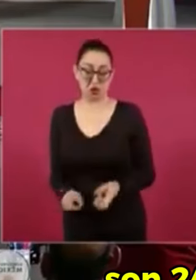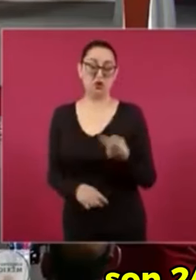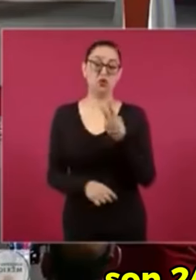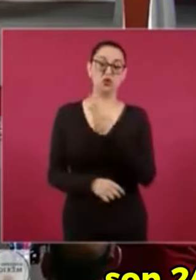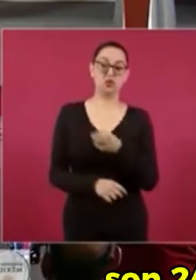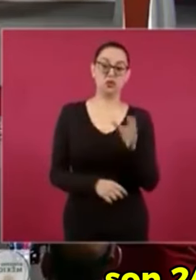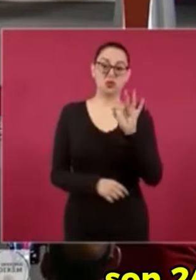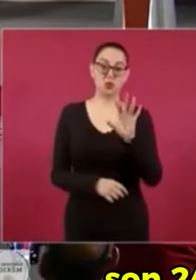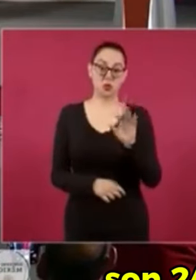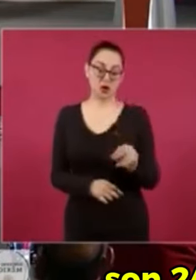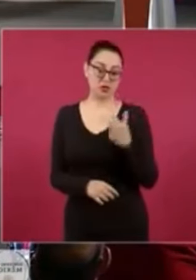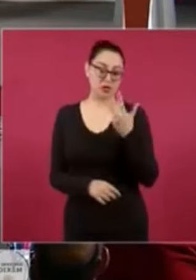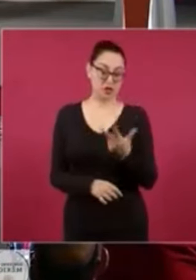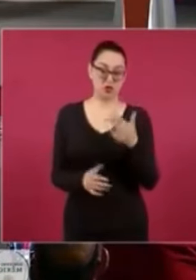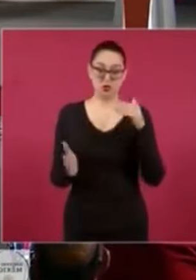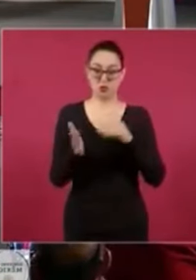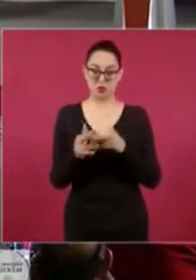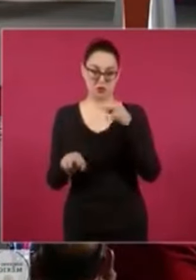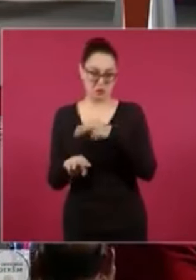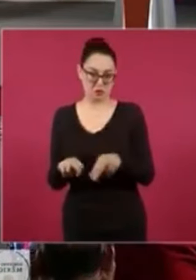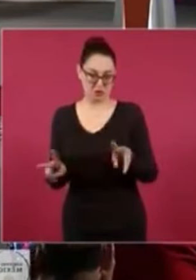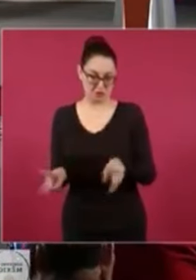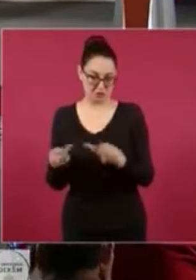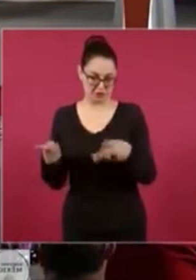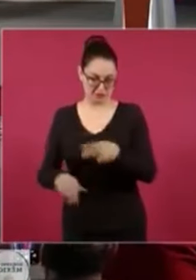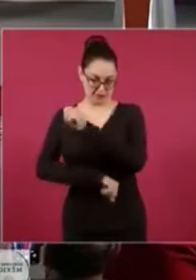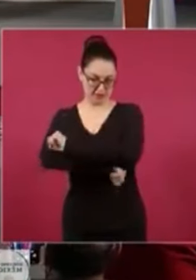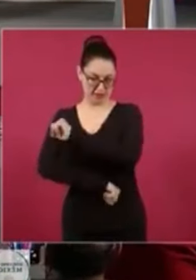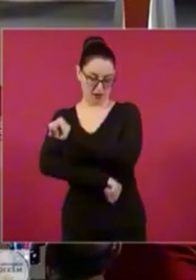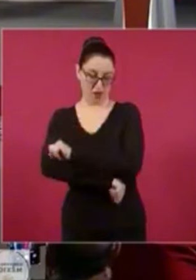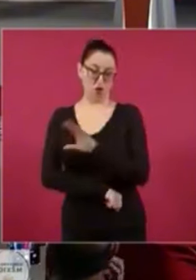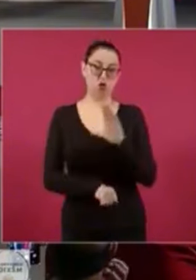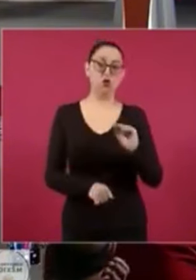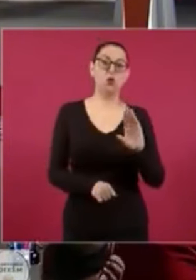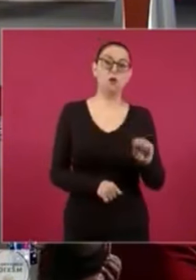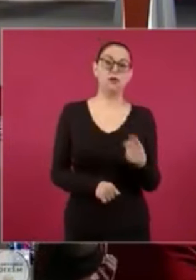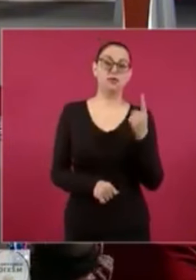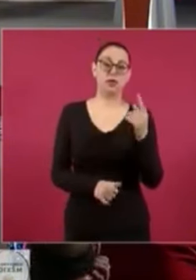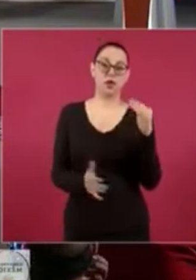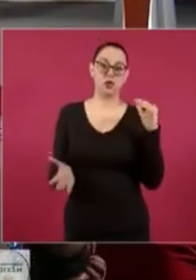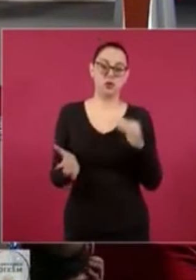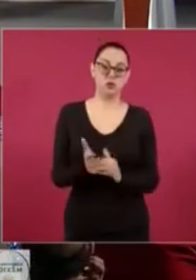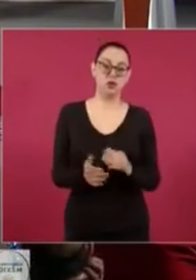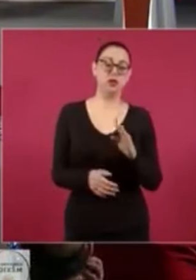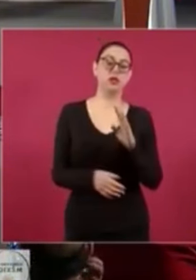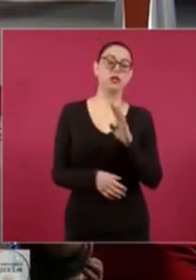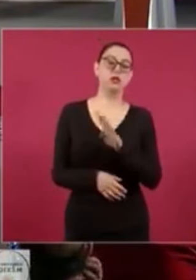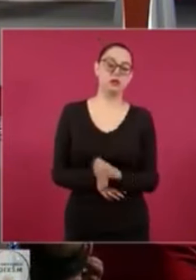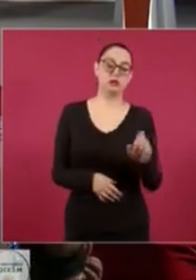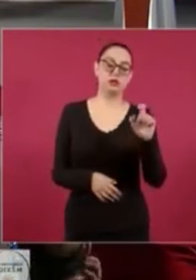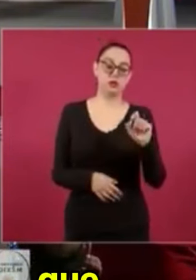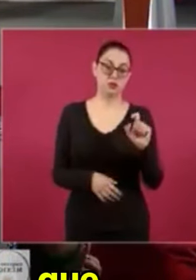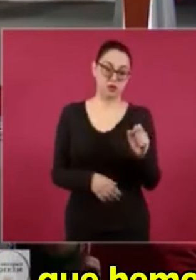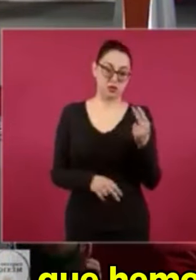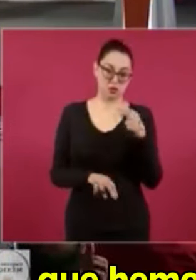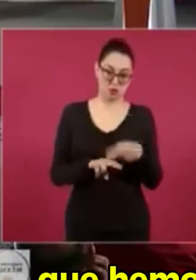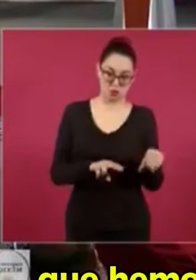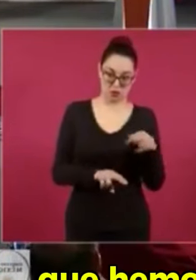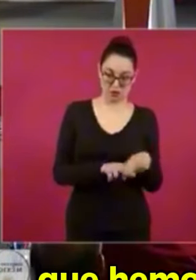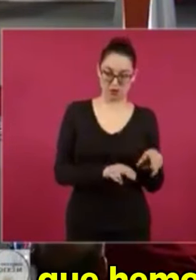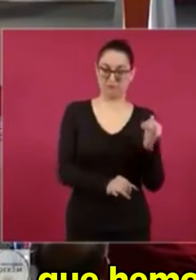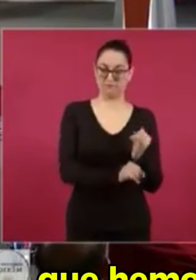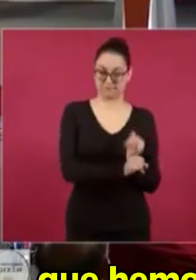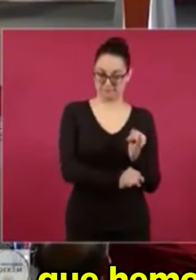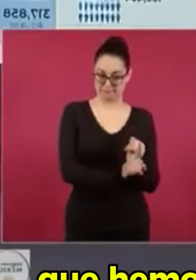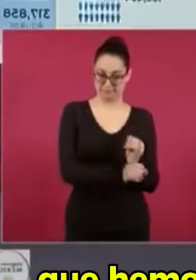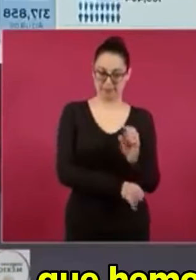700 que hemos vendido en taquilla y 91 mil 992 boletos que hemos vendido a